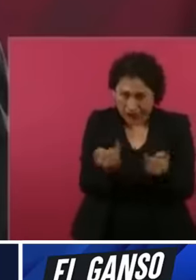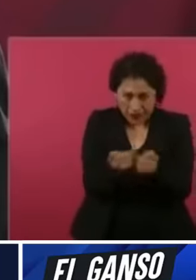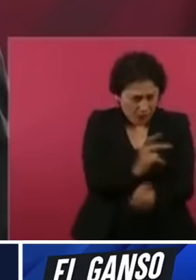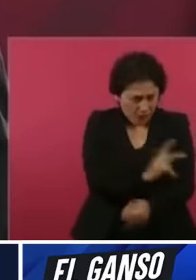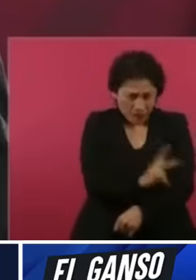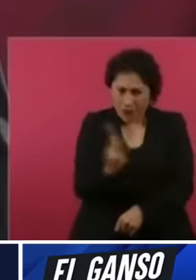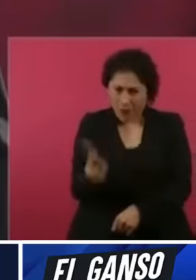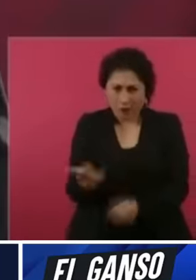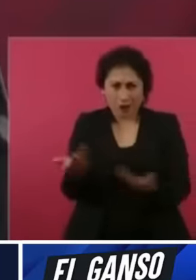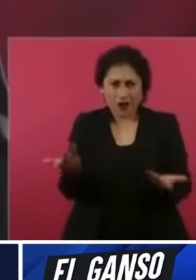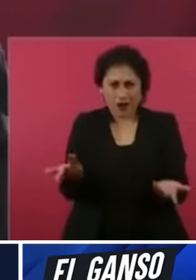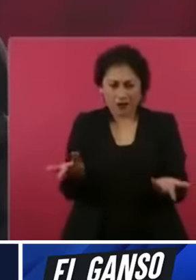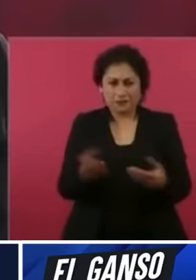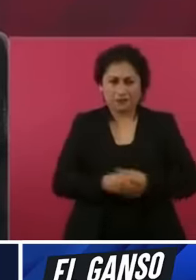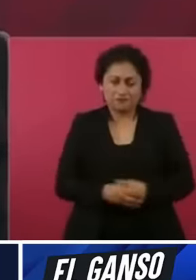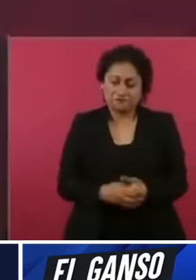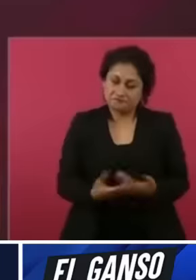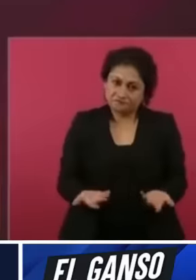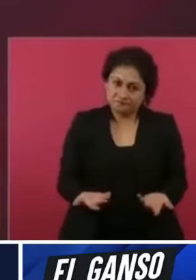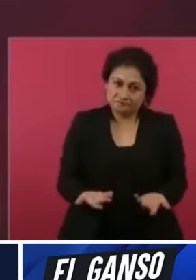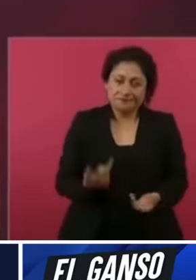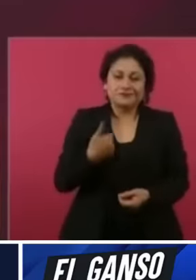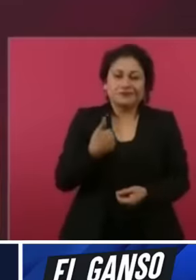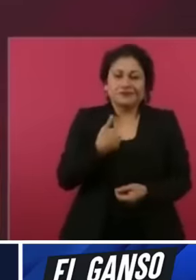como ya no puedo hablar mucho